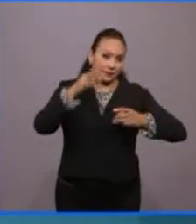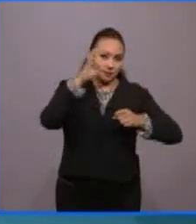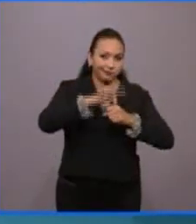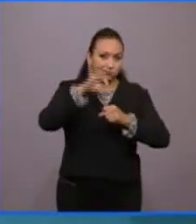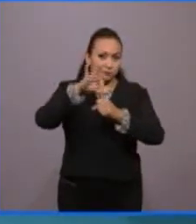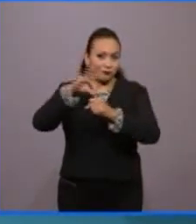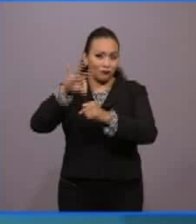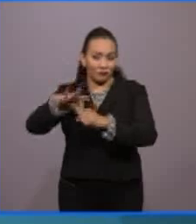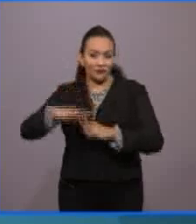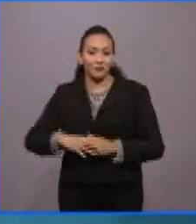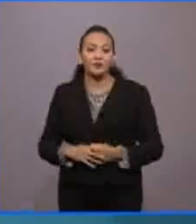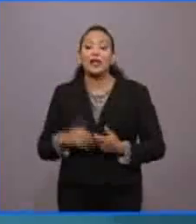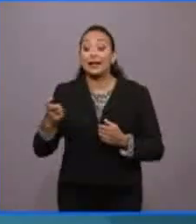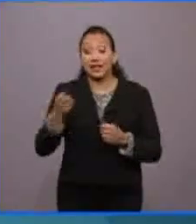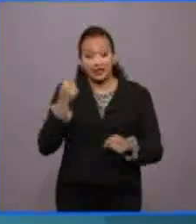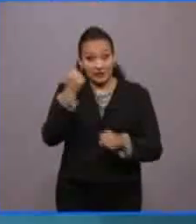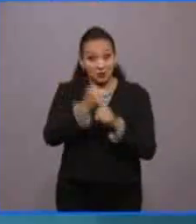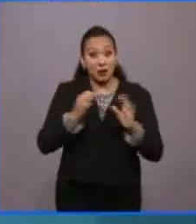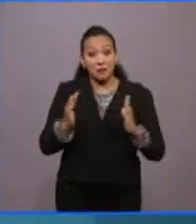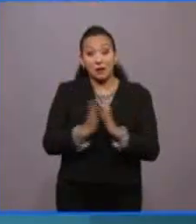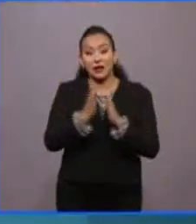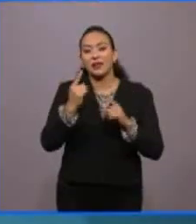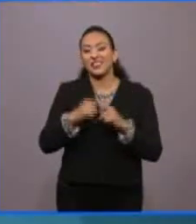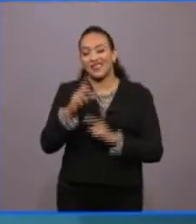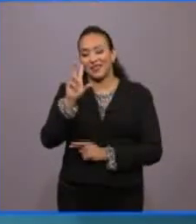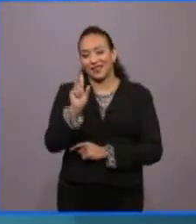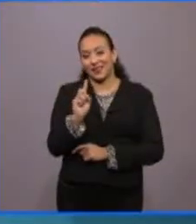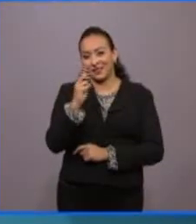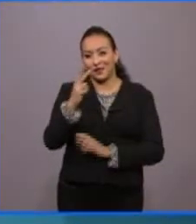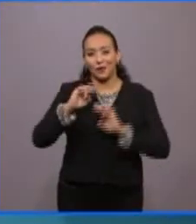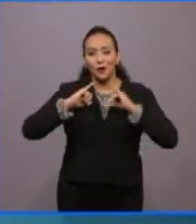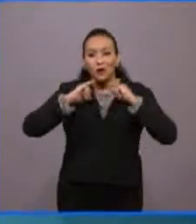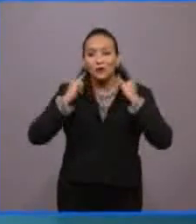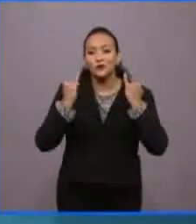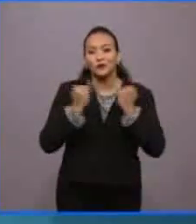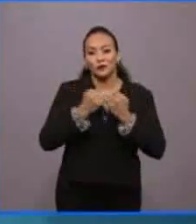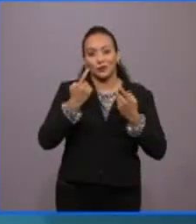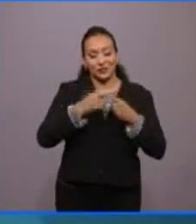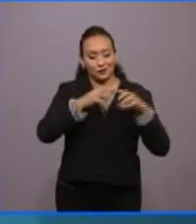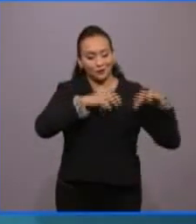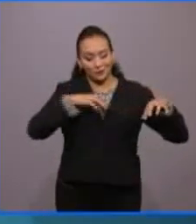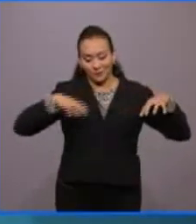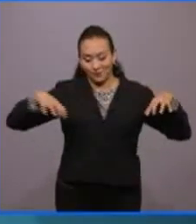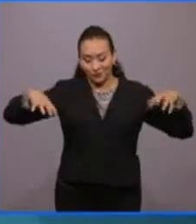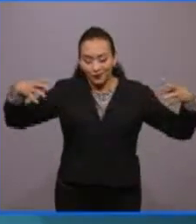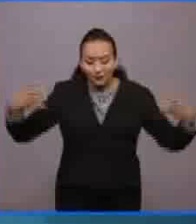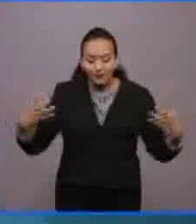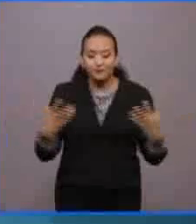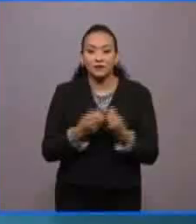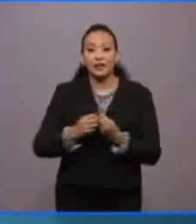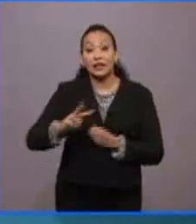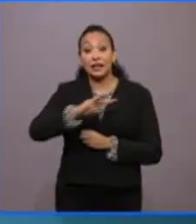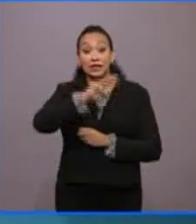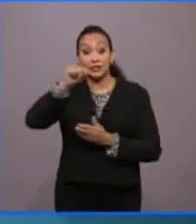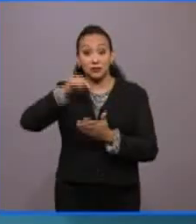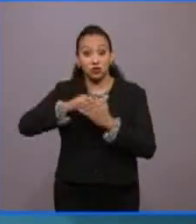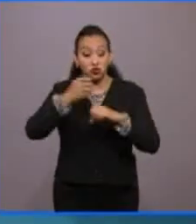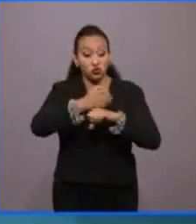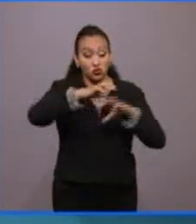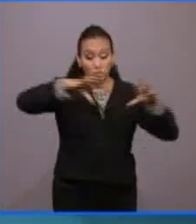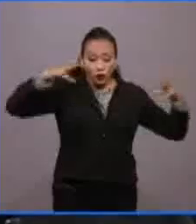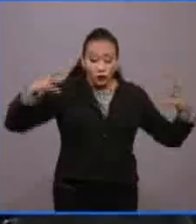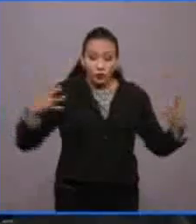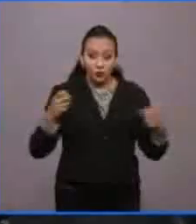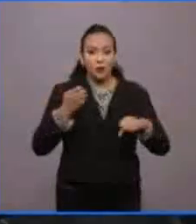Judicial. En el simulacro participaron las 32 juntas locales ejecutivas y 300 consejos distritales.